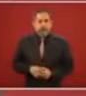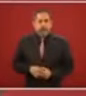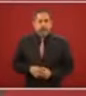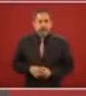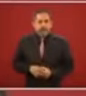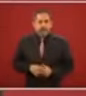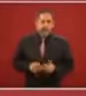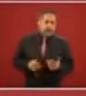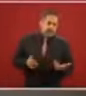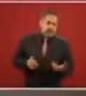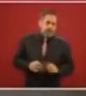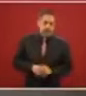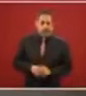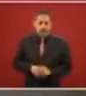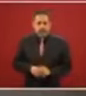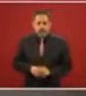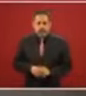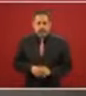aunque también